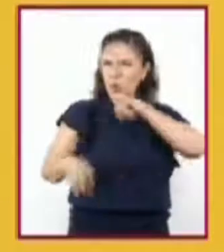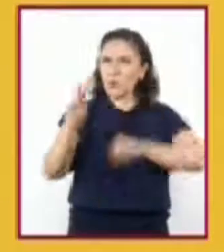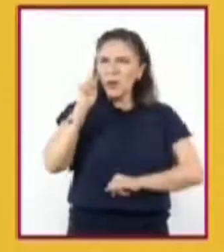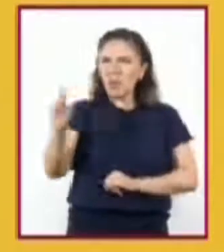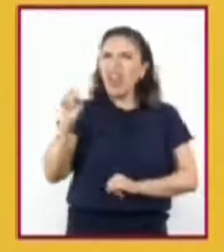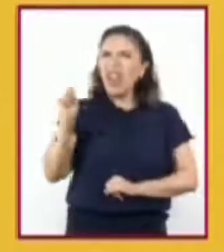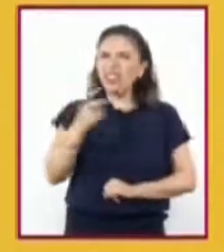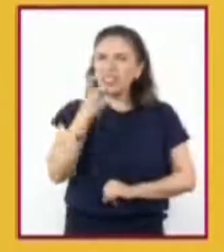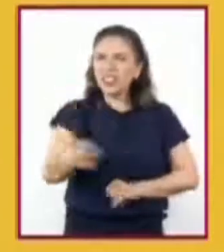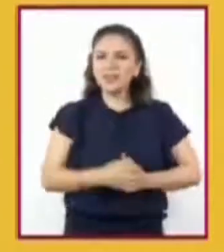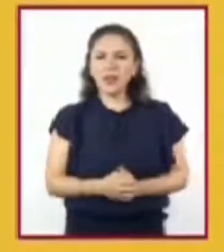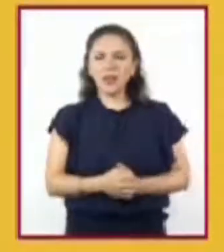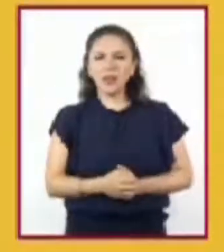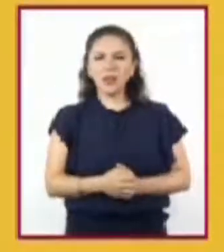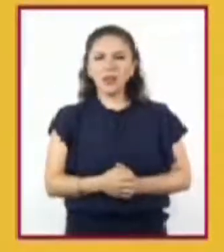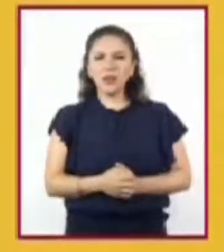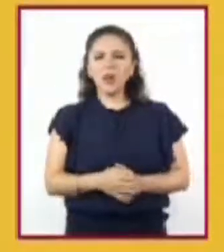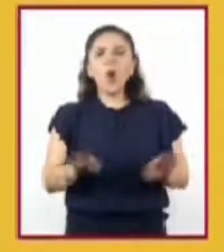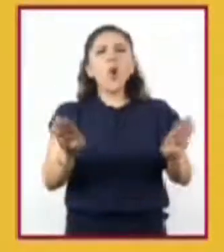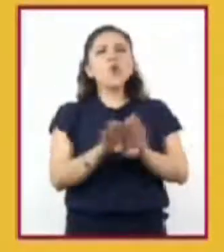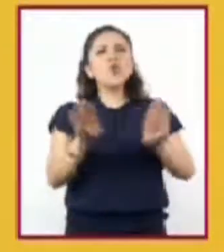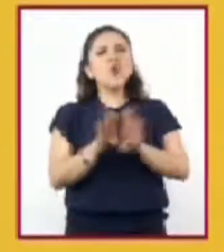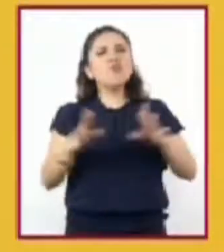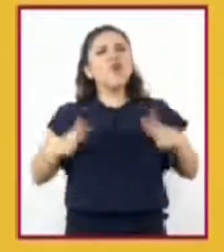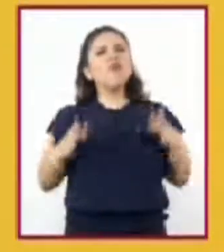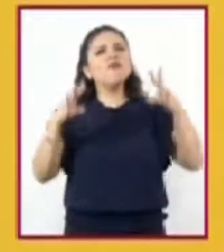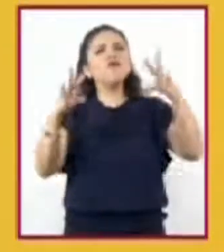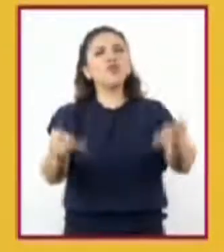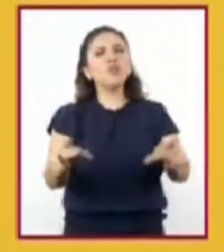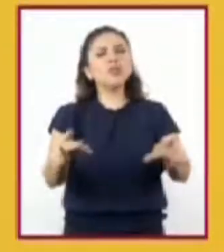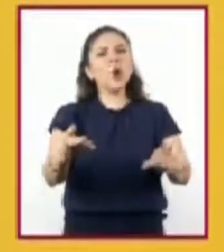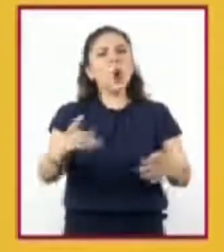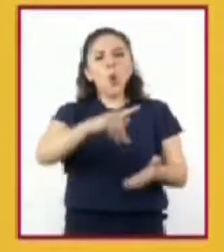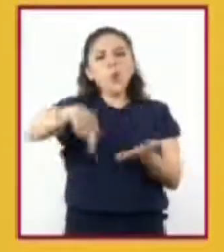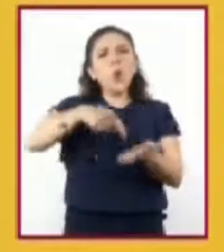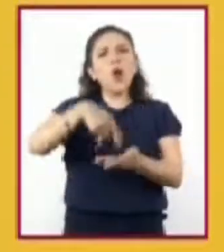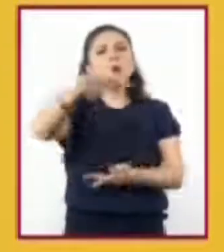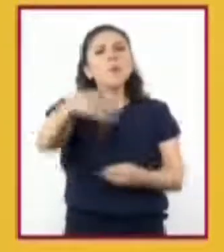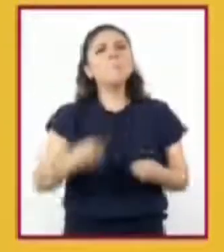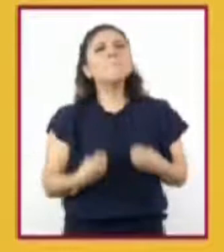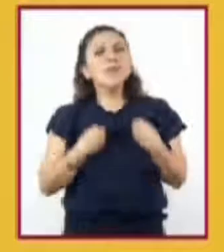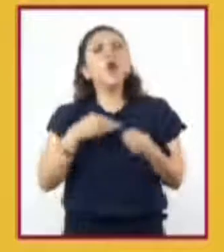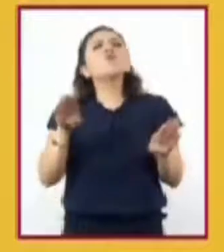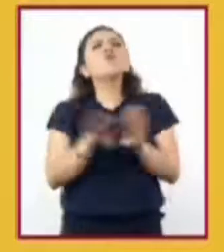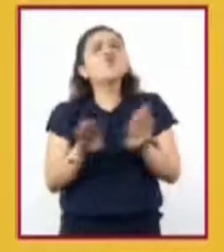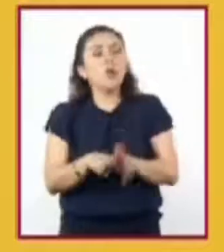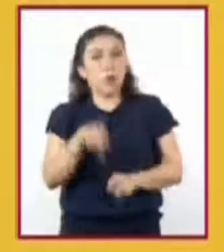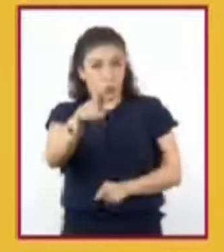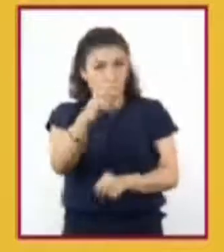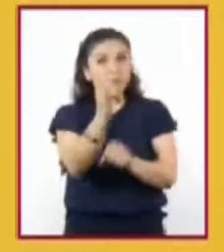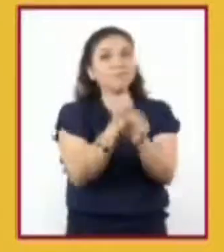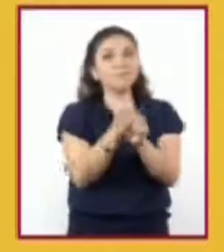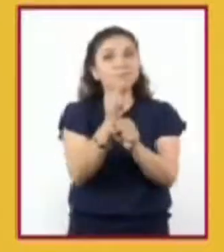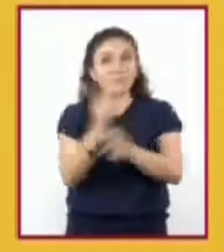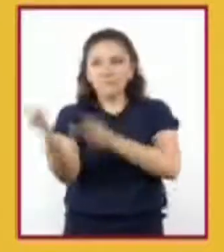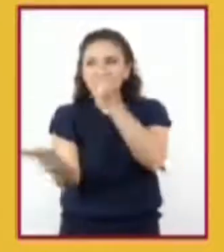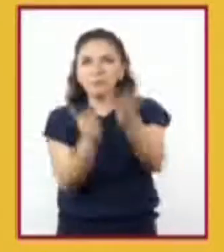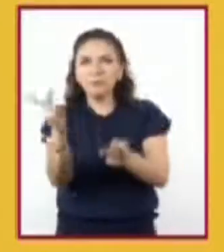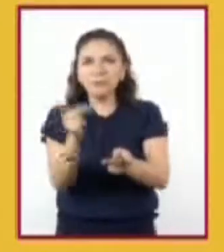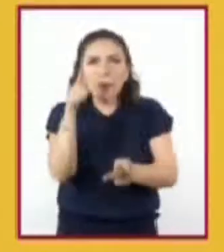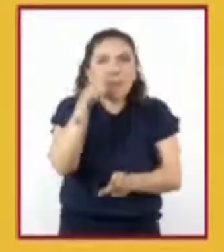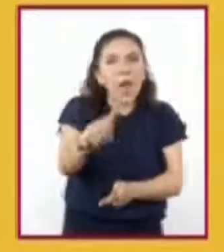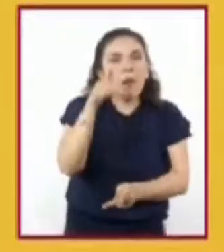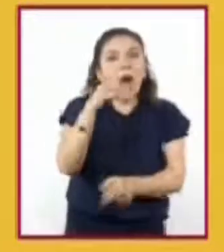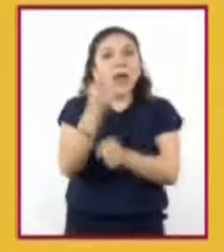video. ¿Cómo fue la fundación de la comunidad donde vives? No olviden realizar esta investigación. Podrían